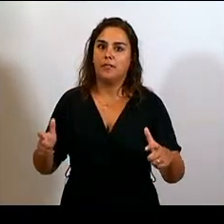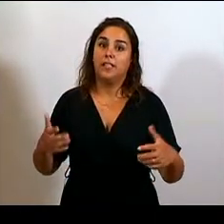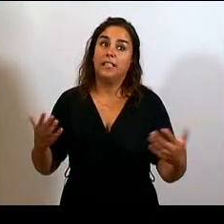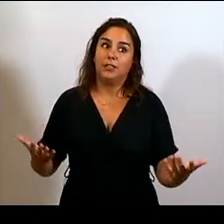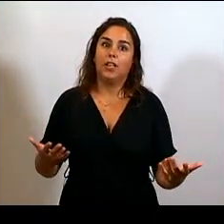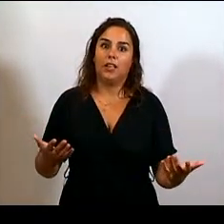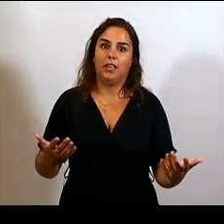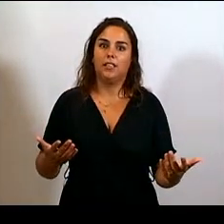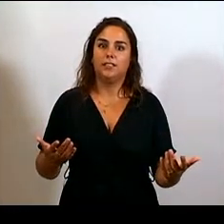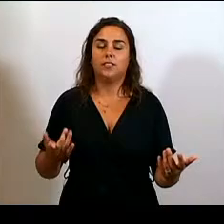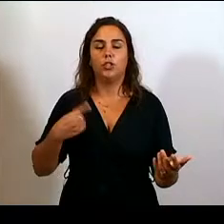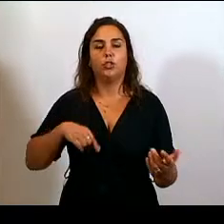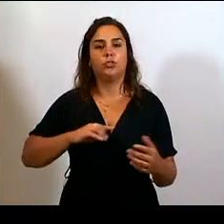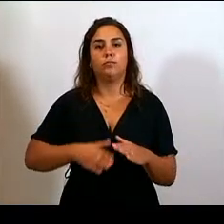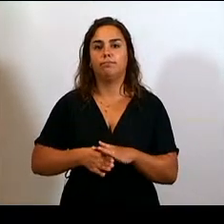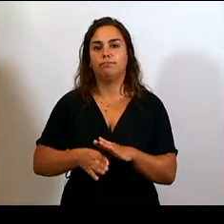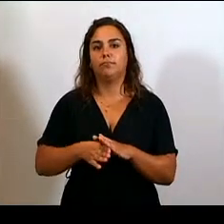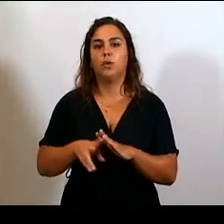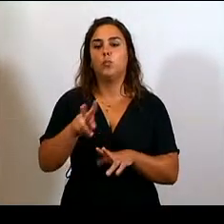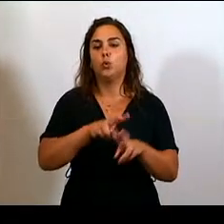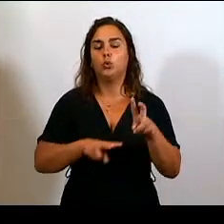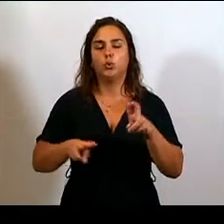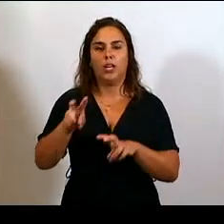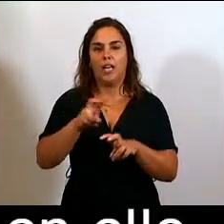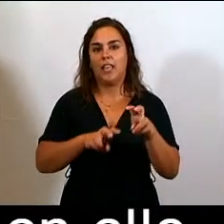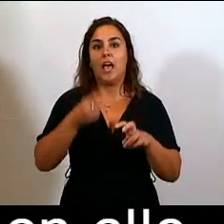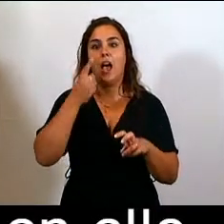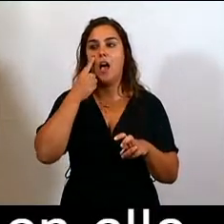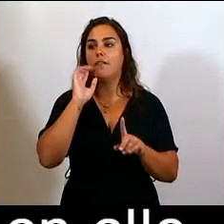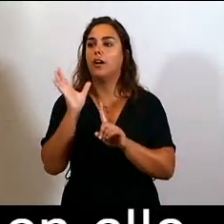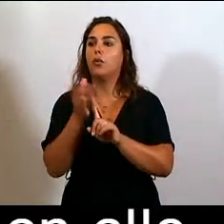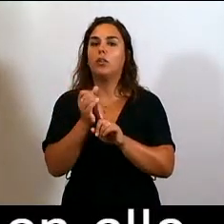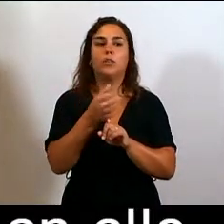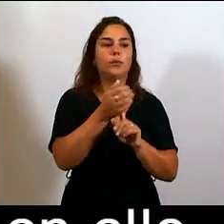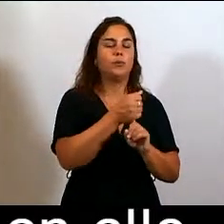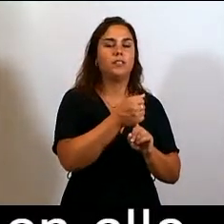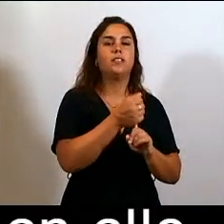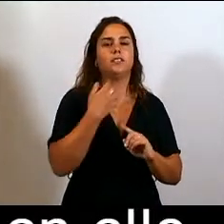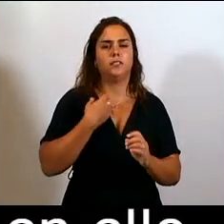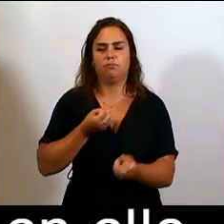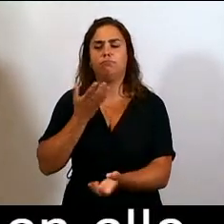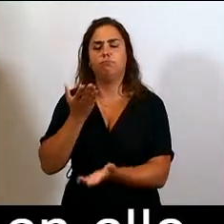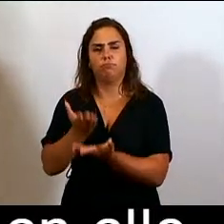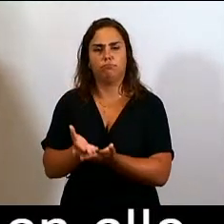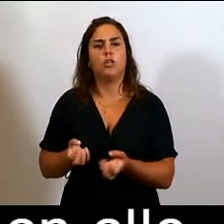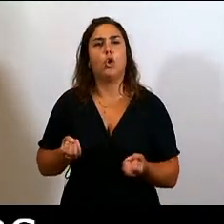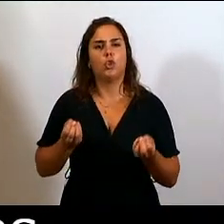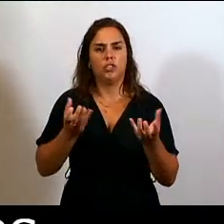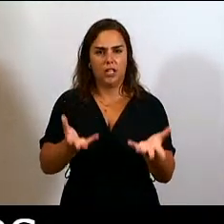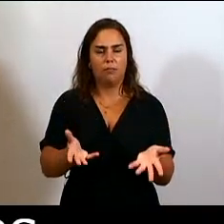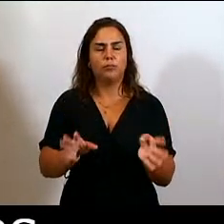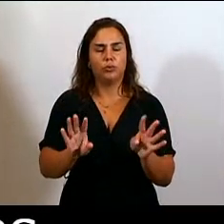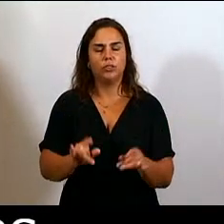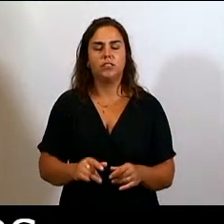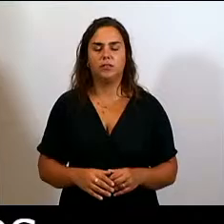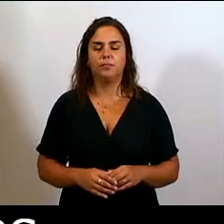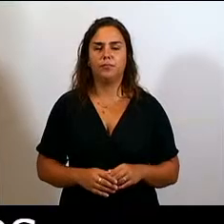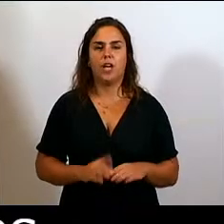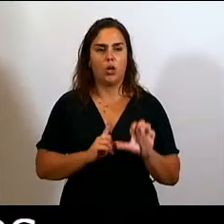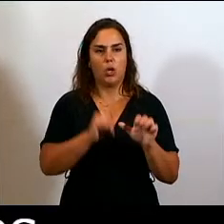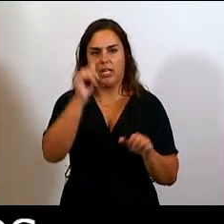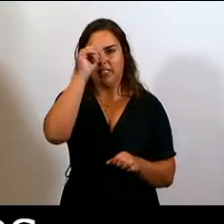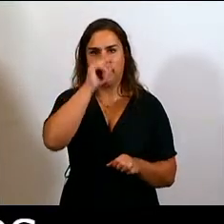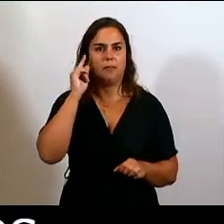ello seguimos con una búsqueda activa, además de los casos sintomáticos que aparezcan, y serán notificados y comunicados a los extremeños y a la